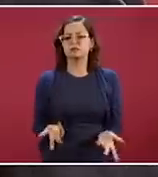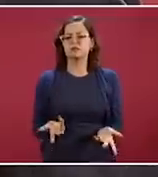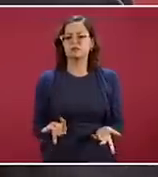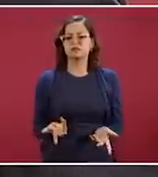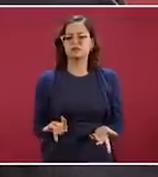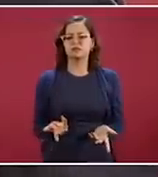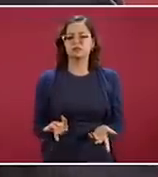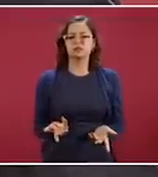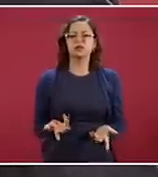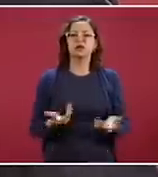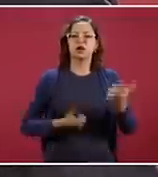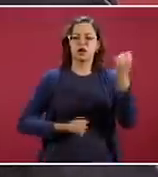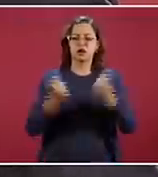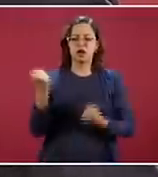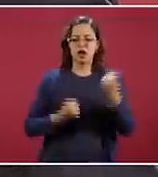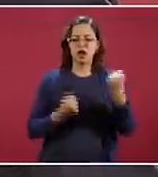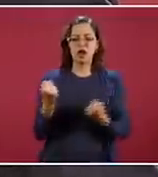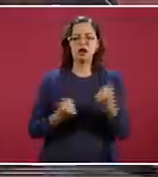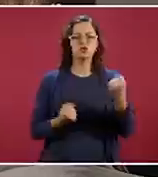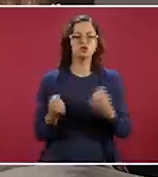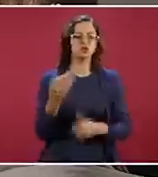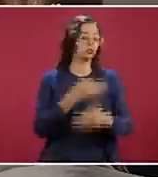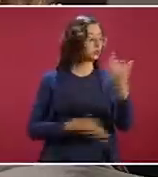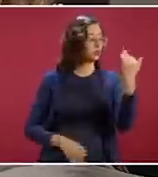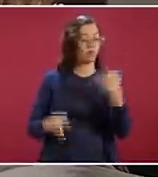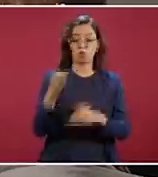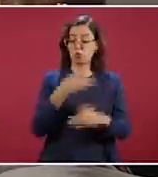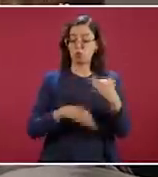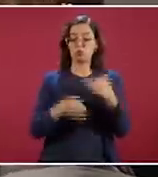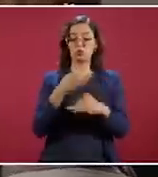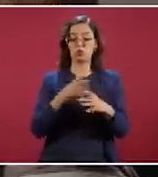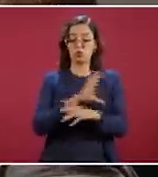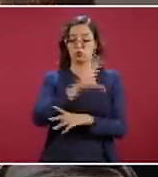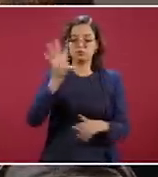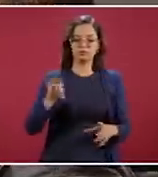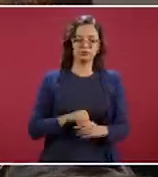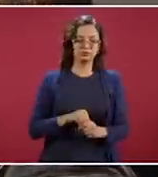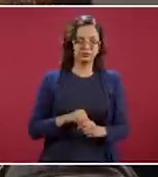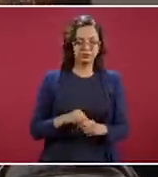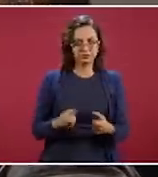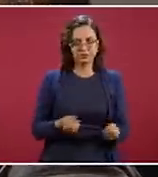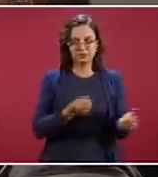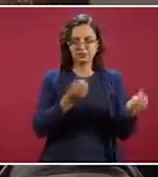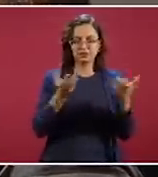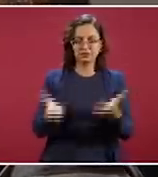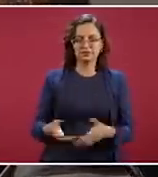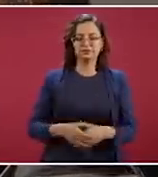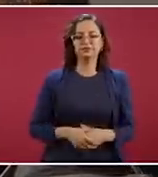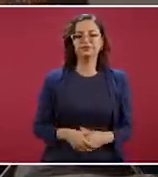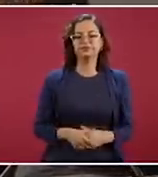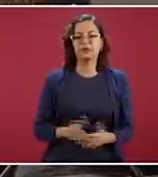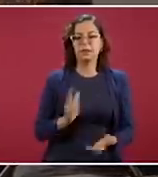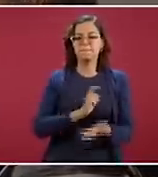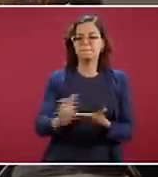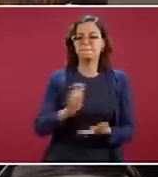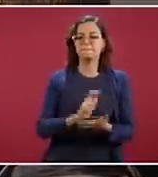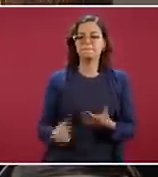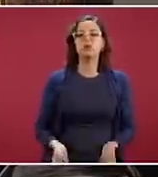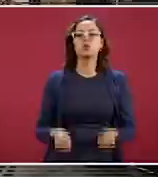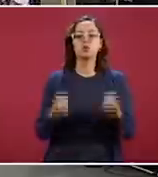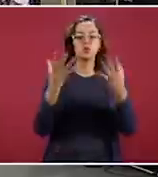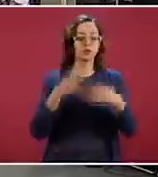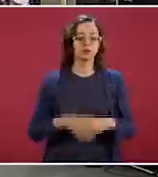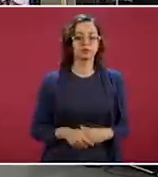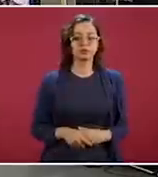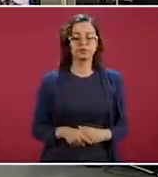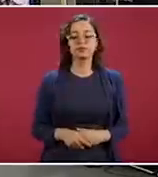Lo de los vehículos, todo, completamente. Gracias, señor presidente. Hacer el ensayo. Por otro